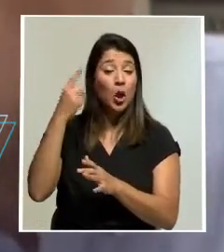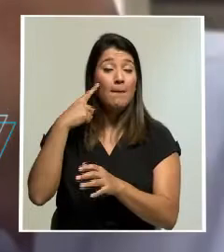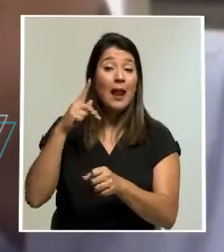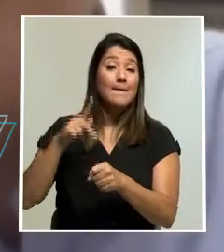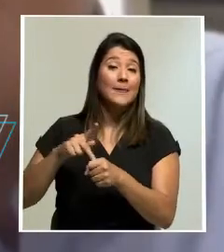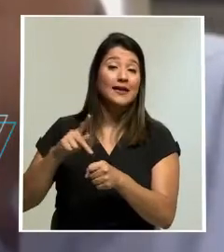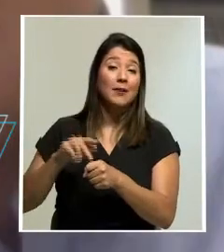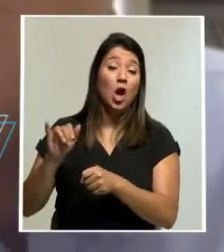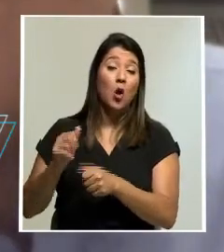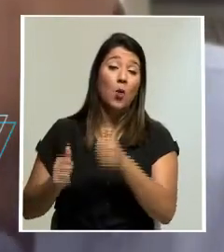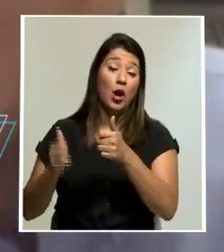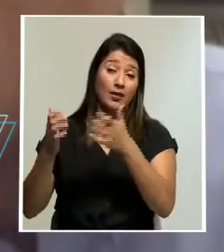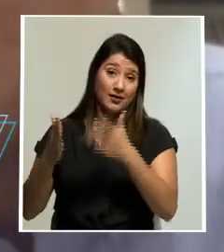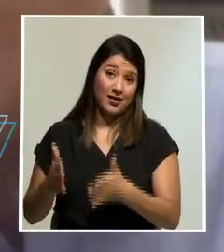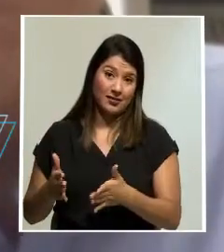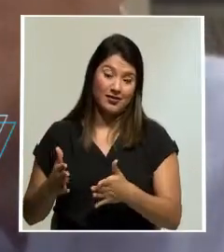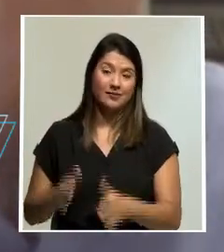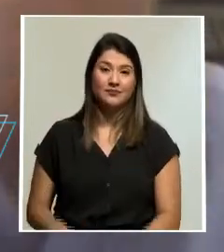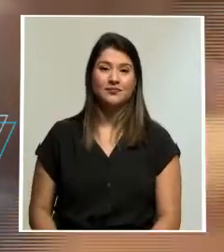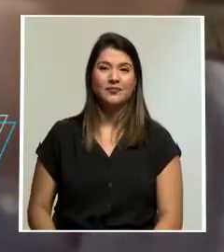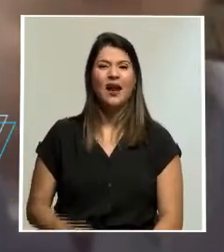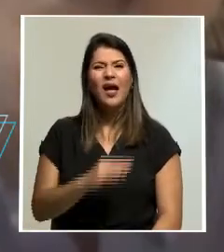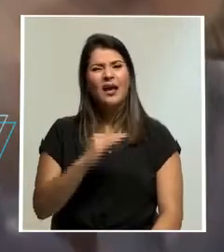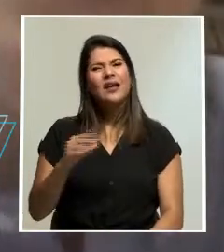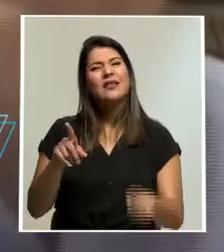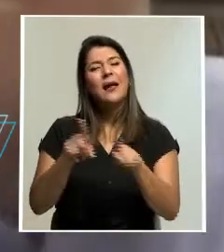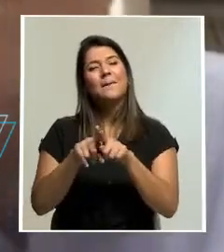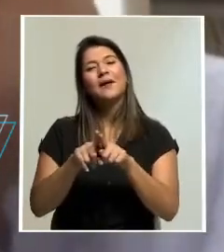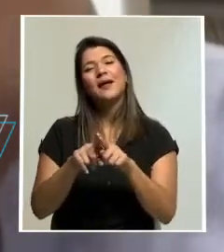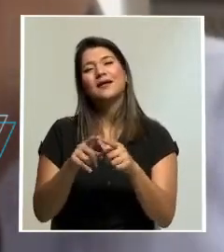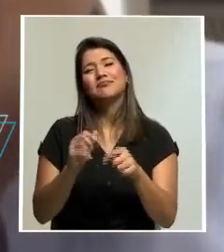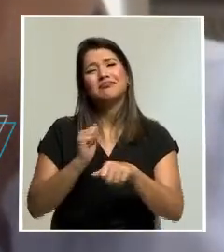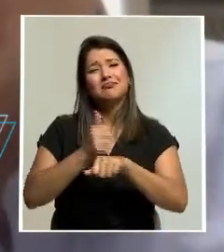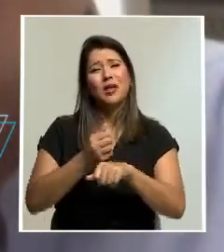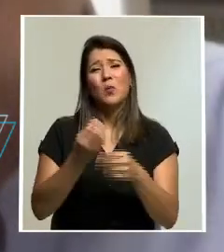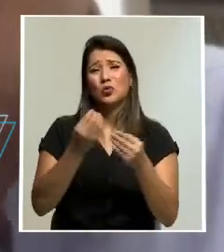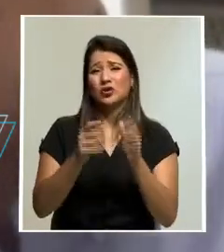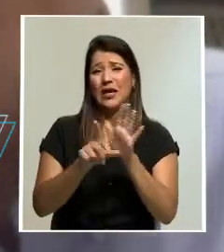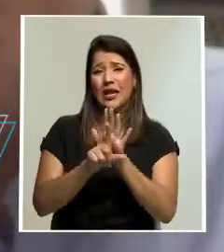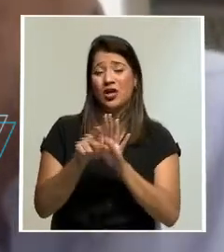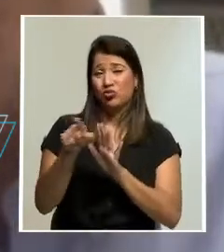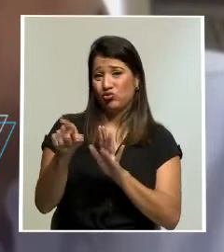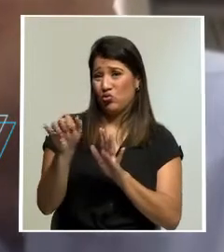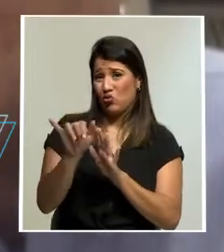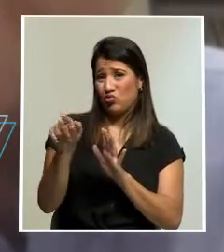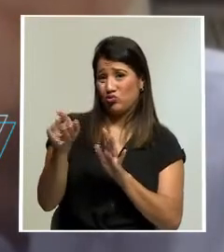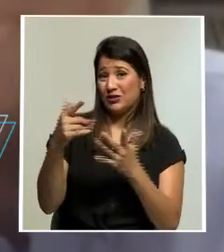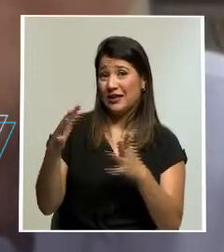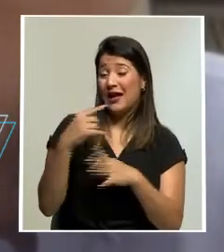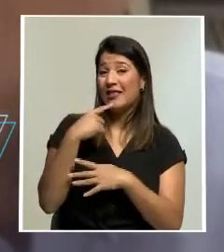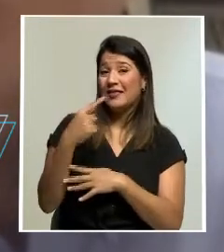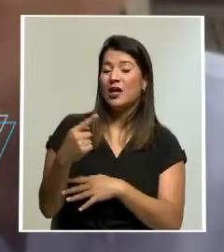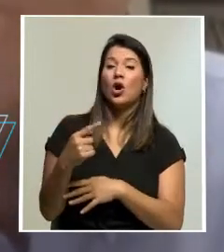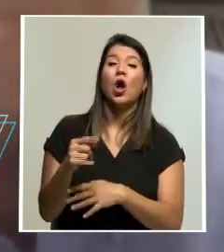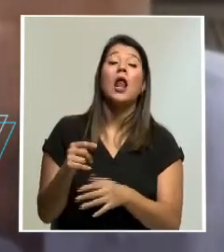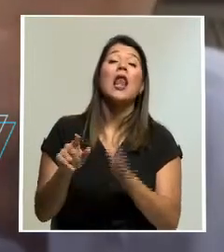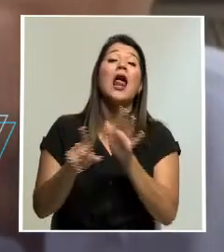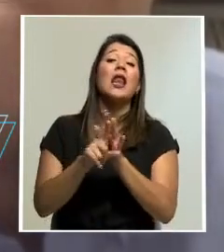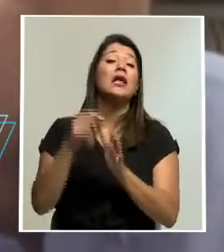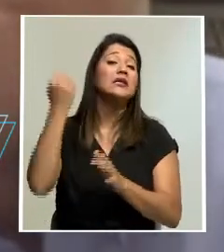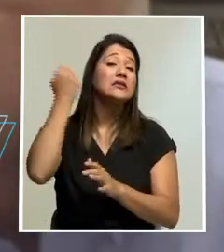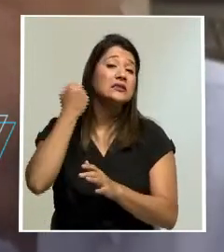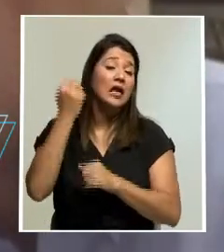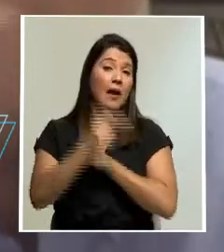como posible candidata. Además están esas leyes que has mencionado, que son la ley de traidores a la patria, la ley de